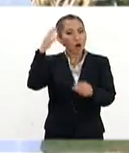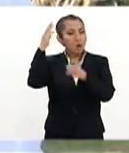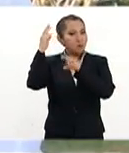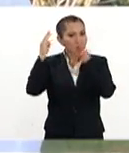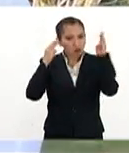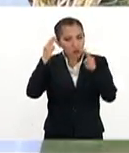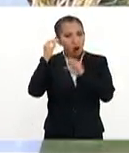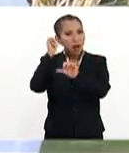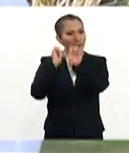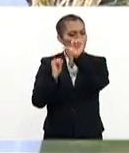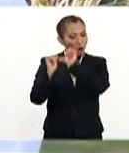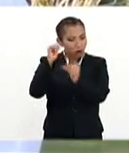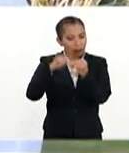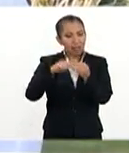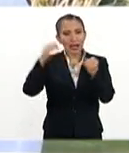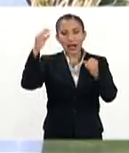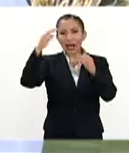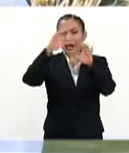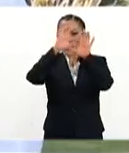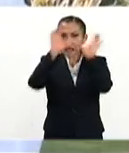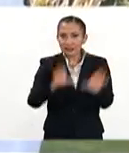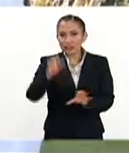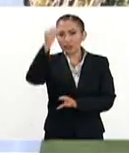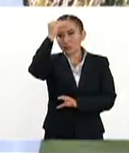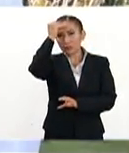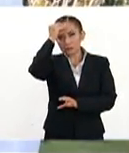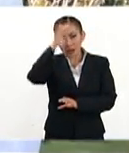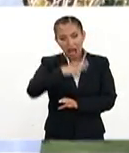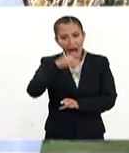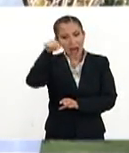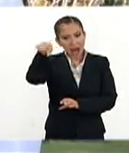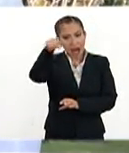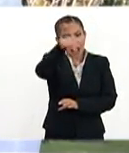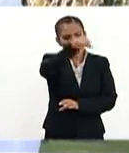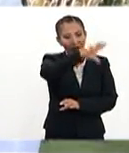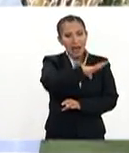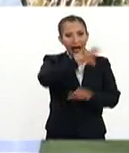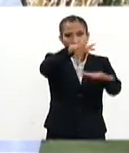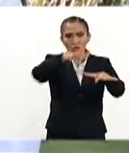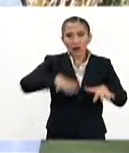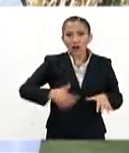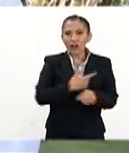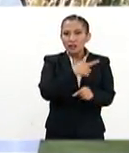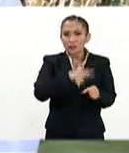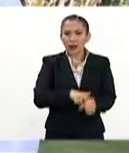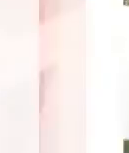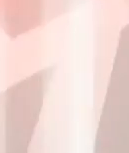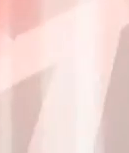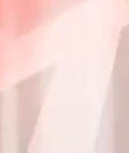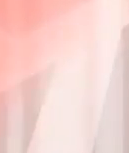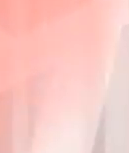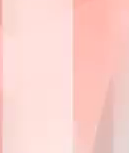Antropología, ahí está el Castillo de Chapultepec, ahí está el Auditorio Nacional.